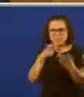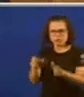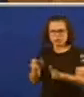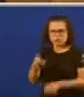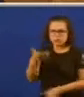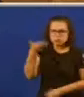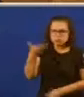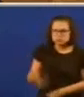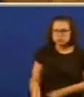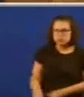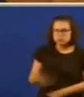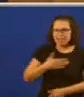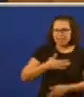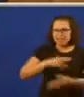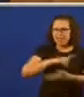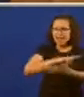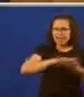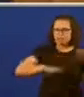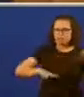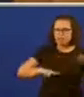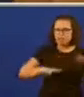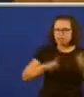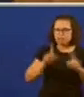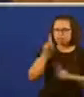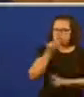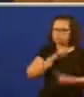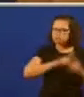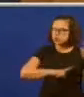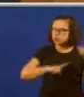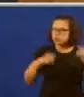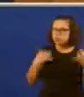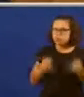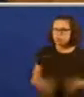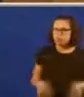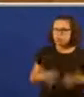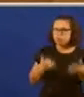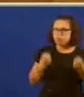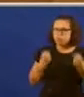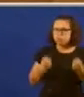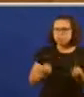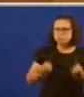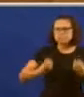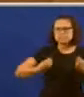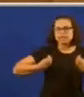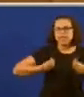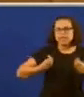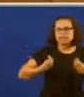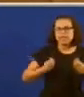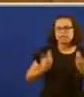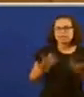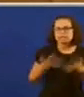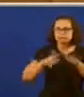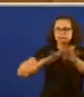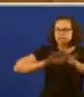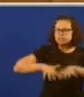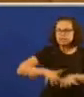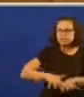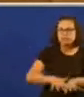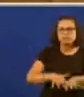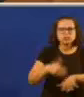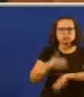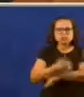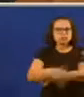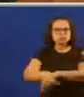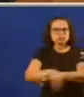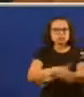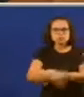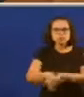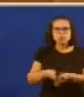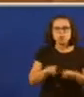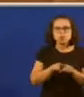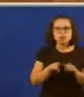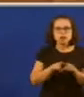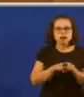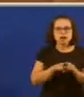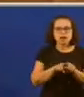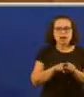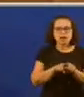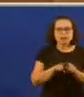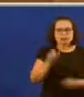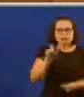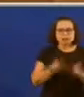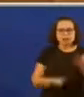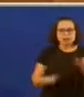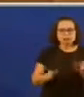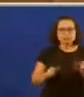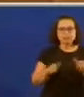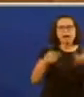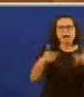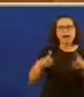do noso país preocupado polo que sigue facendo coa sanidade. ten nas rúas a xente que non quere que se supriman as